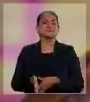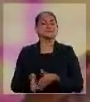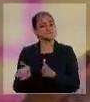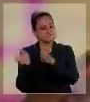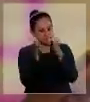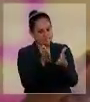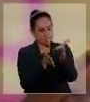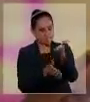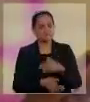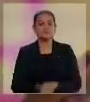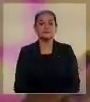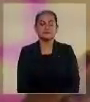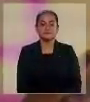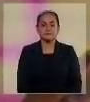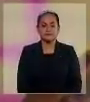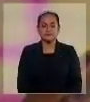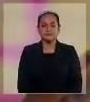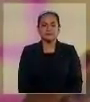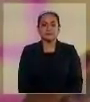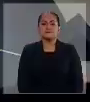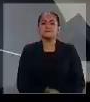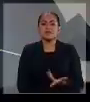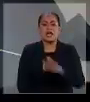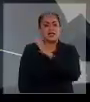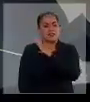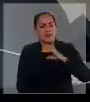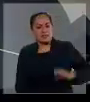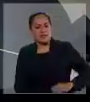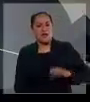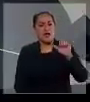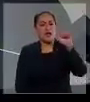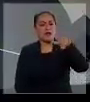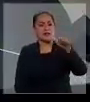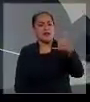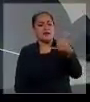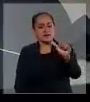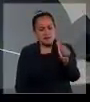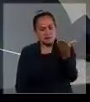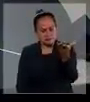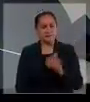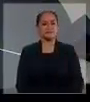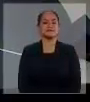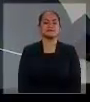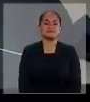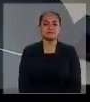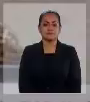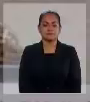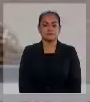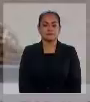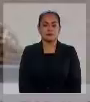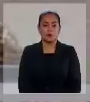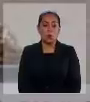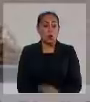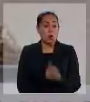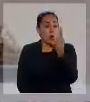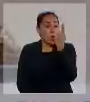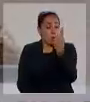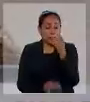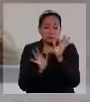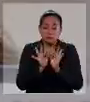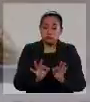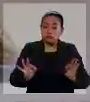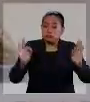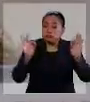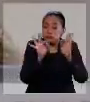solo tiene réplica el candidato Anaya, de hecho. ¿Lo quiere usar? Exacto. Hoy, casi tan importante como estudiar una